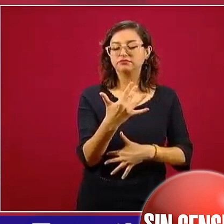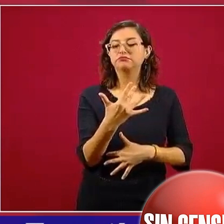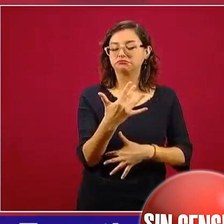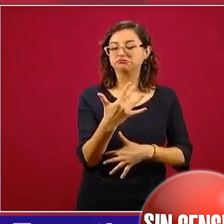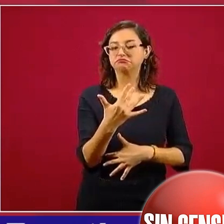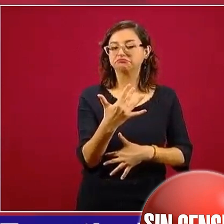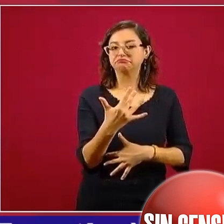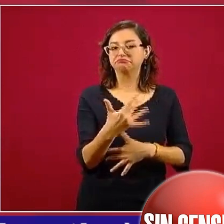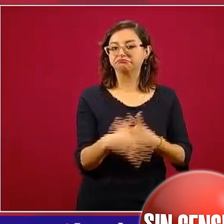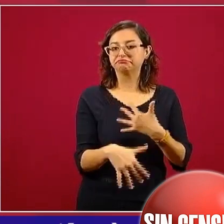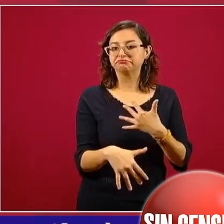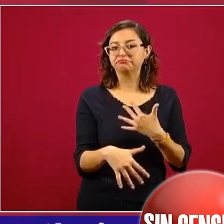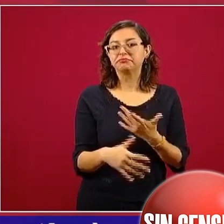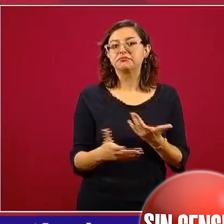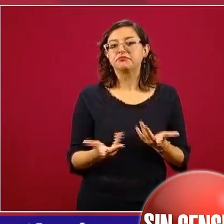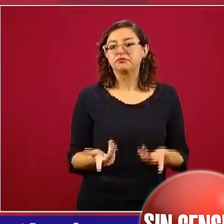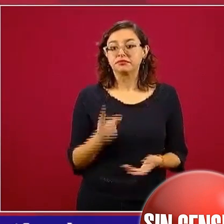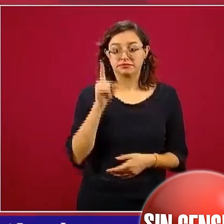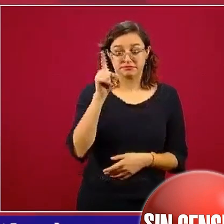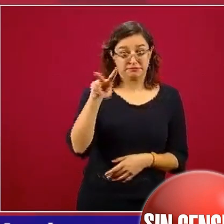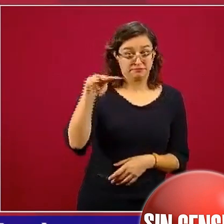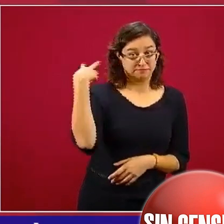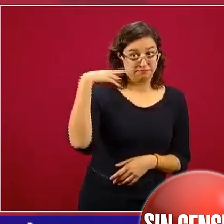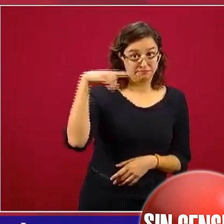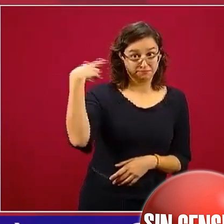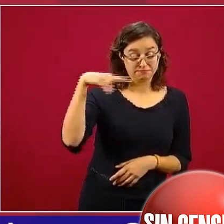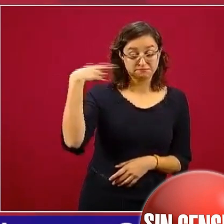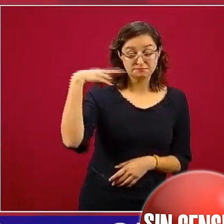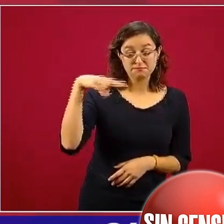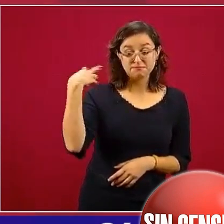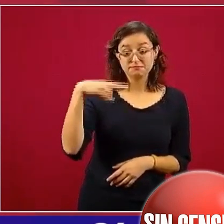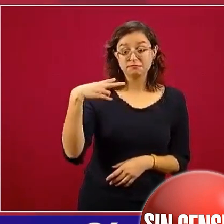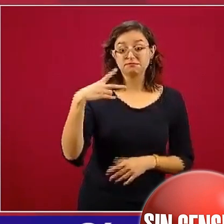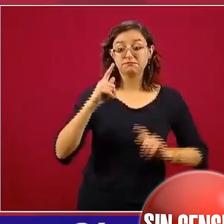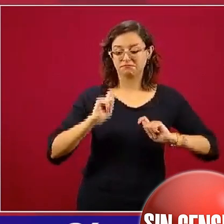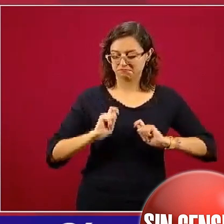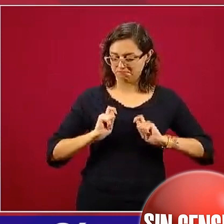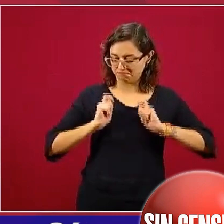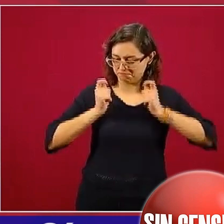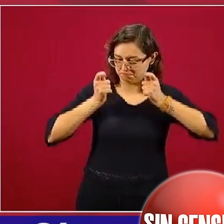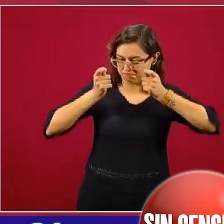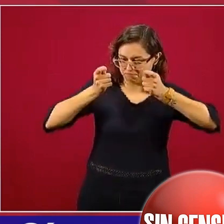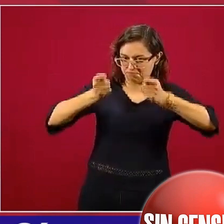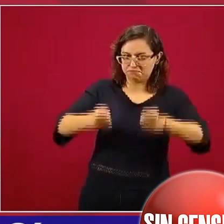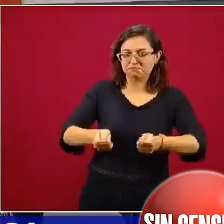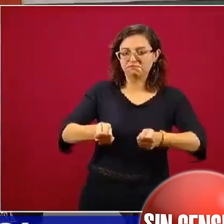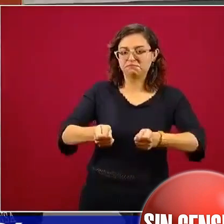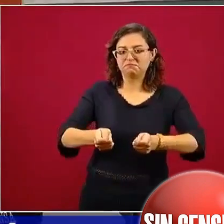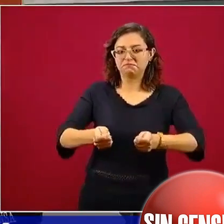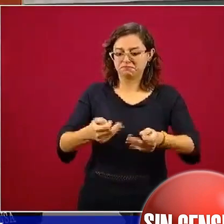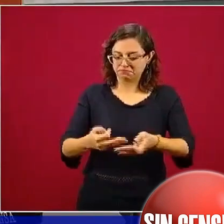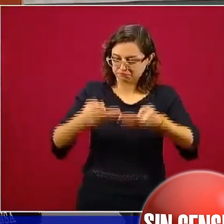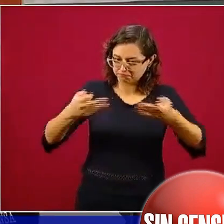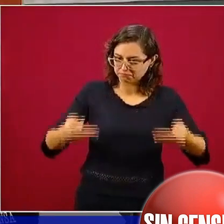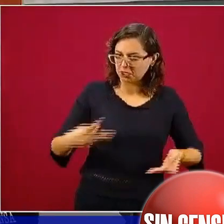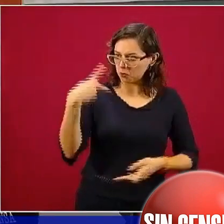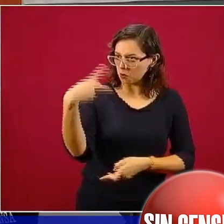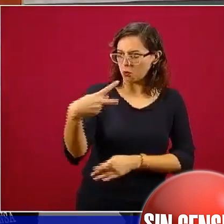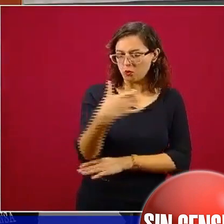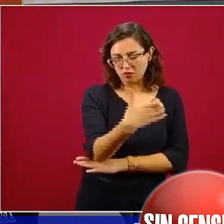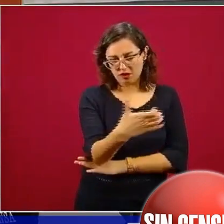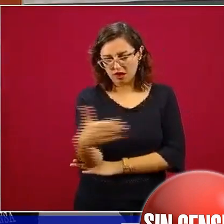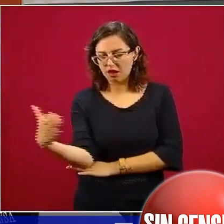Esto se hace en Veracruz, entregando la tierra a los campesinos.